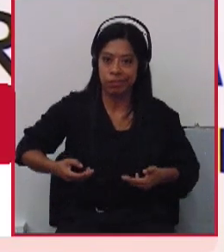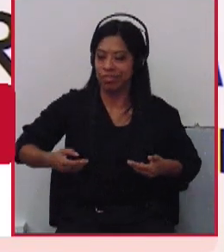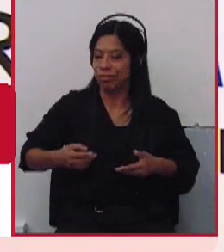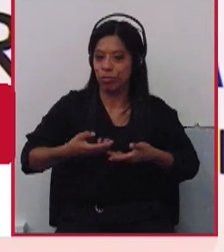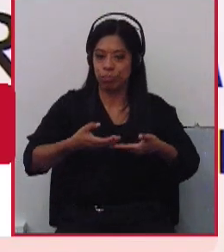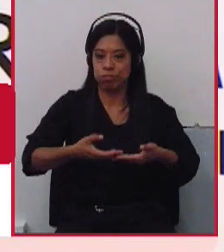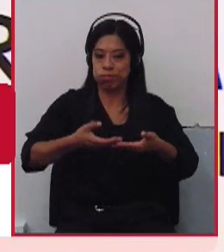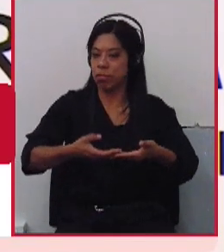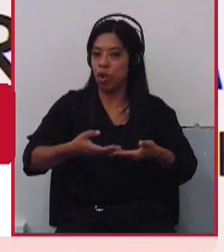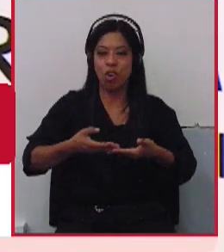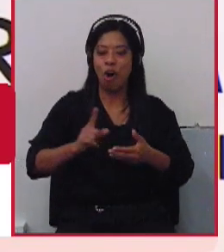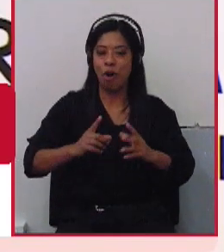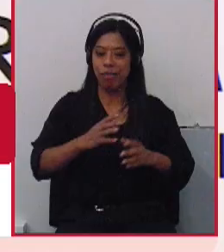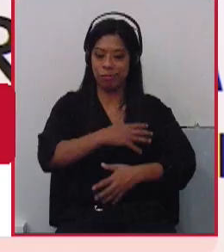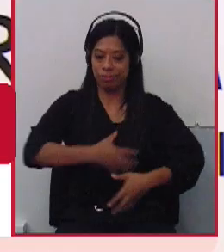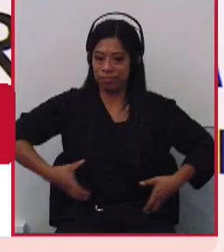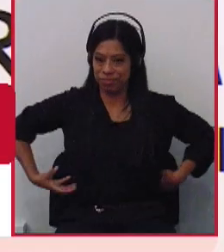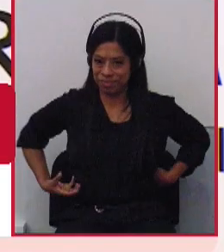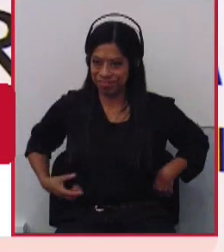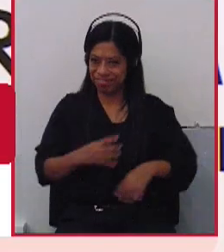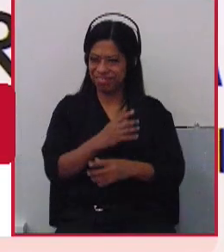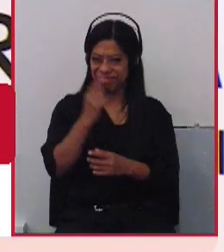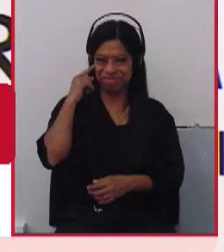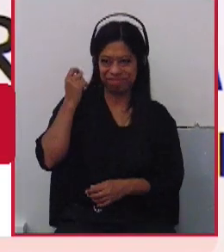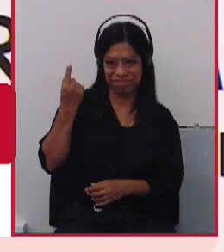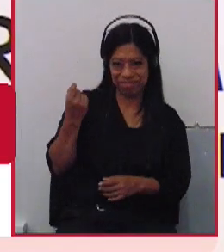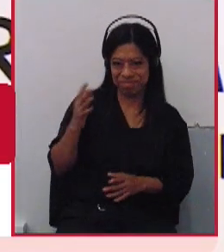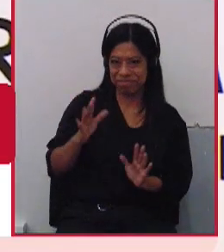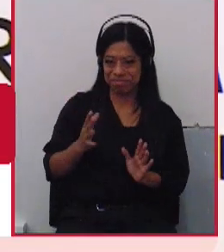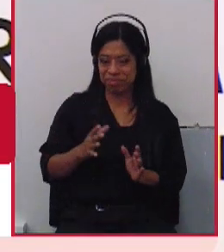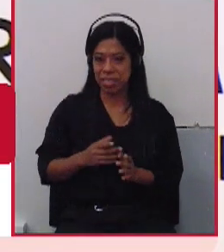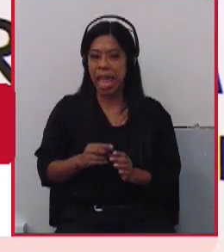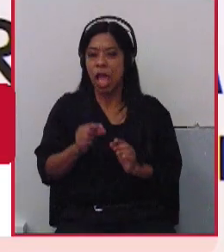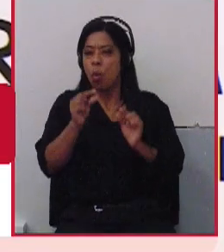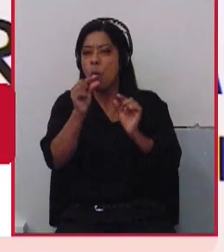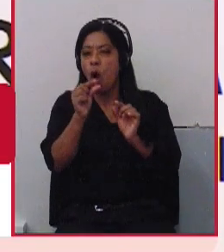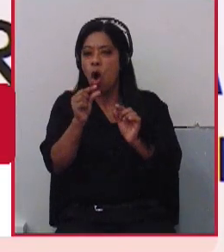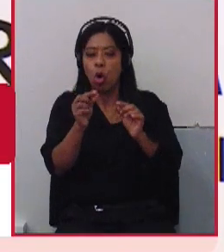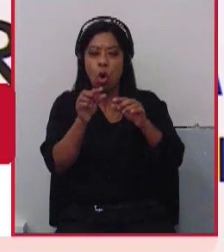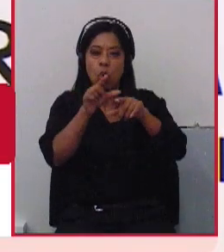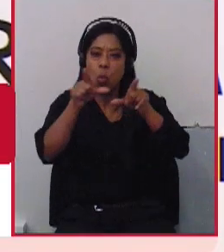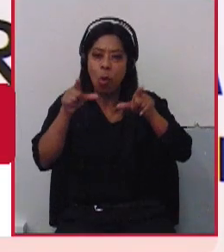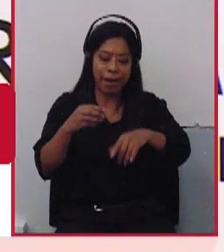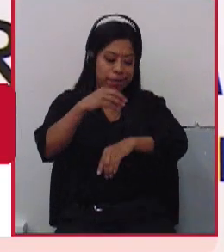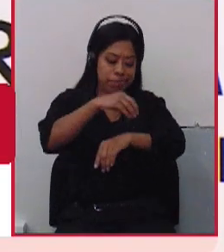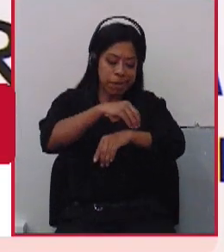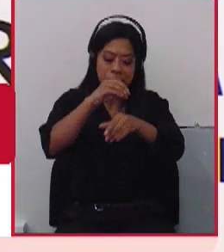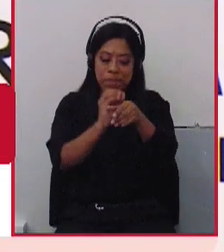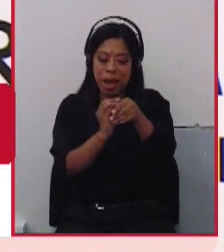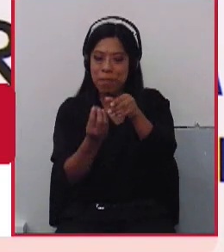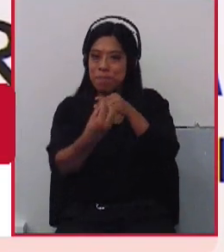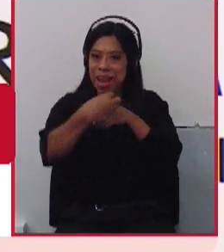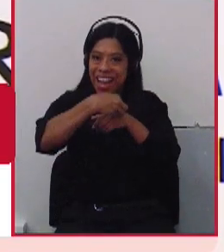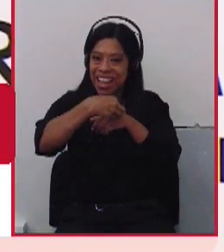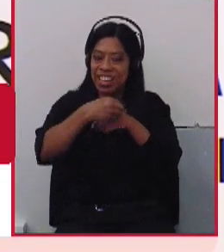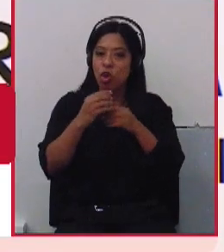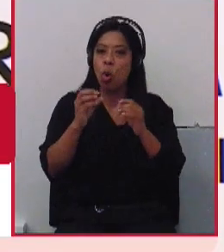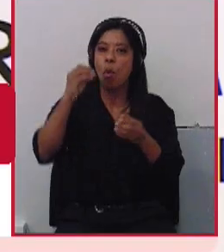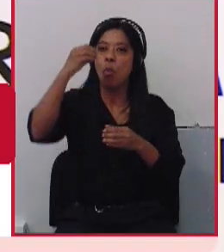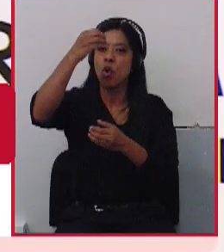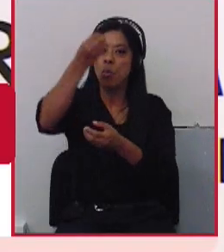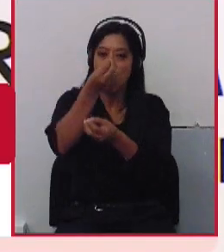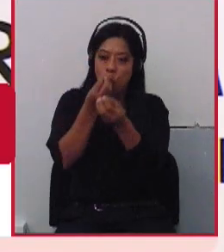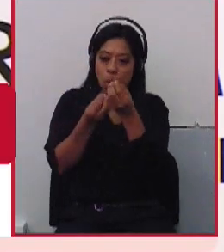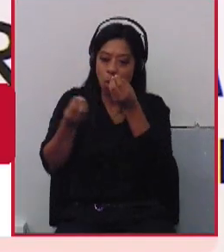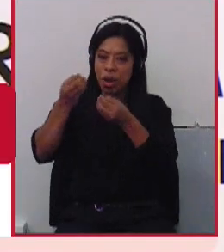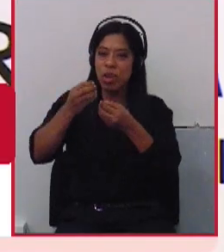Entonces, he ahí el mecanismo. Entonces, solamente estas pequeñas áreas que son expuestas por ese enjambre de burbujas